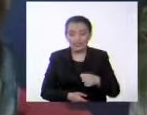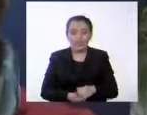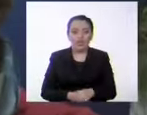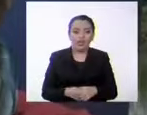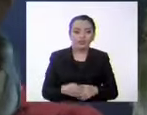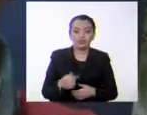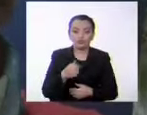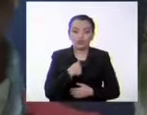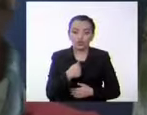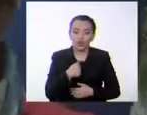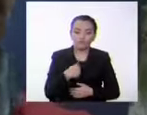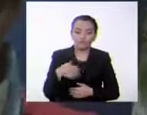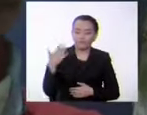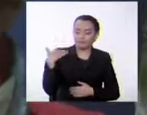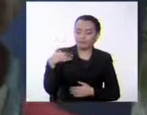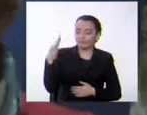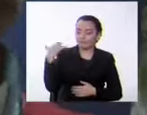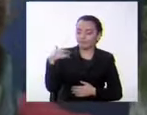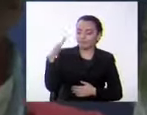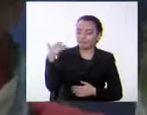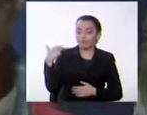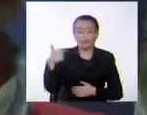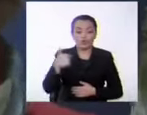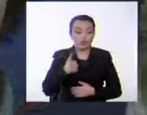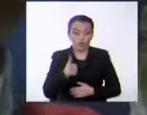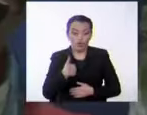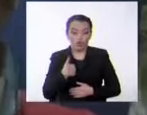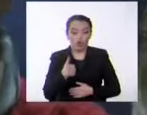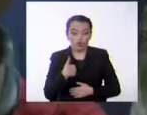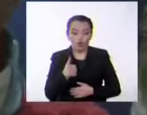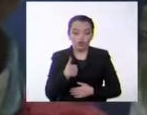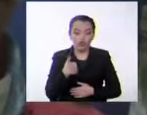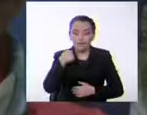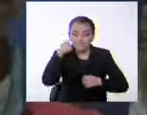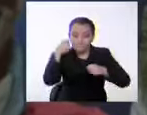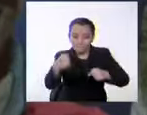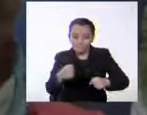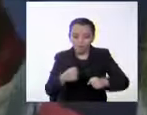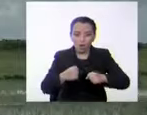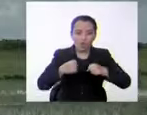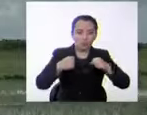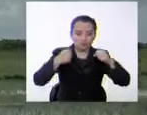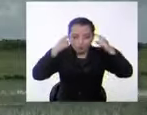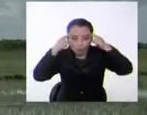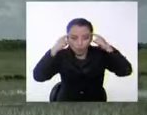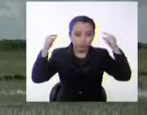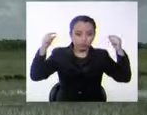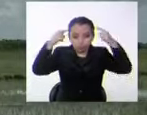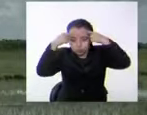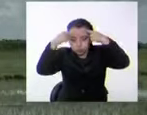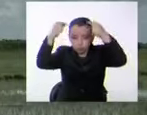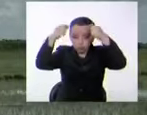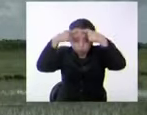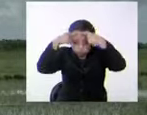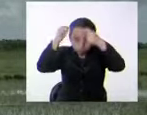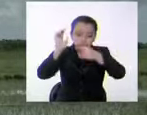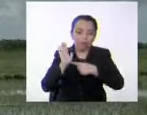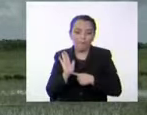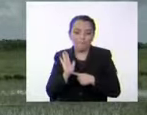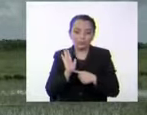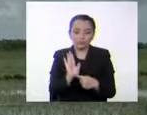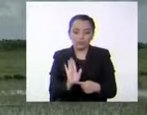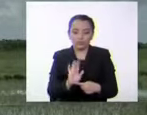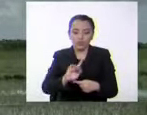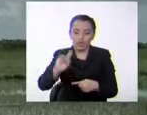de experimentado explorador, ahora soy un poderoso chamán. Y para demostrártelo te voy a convertir